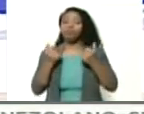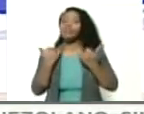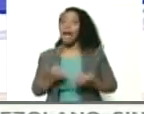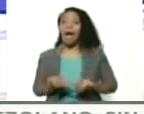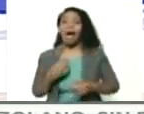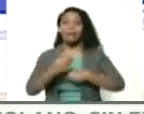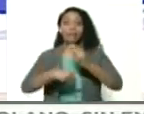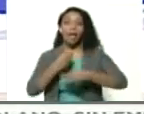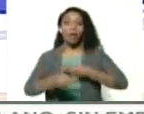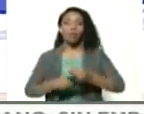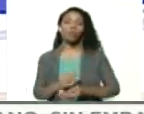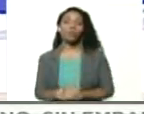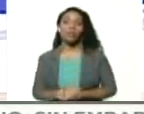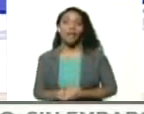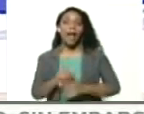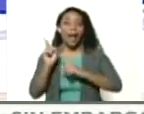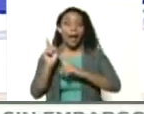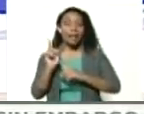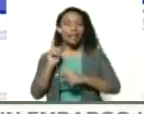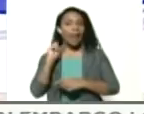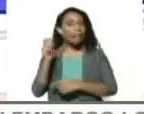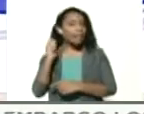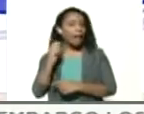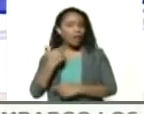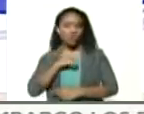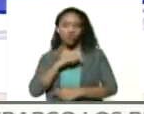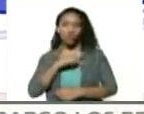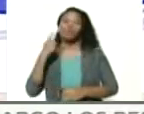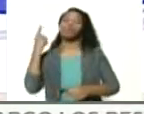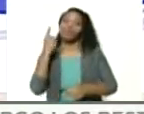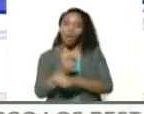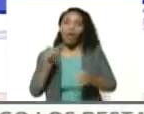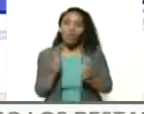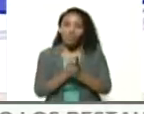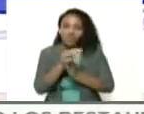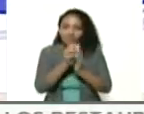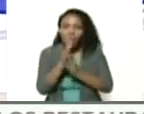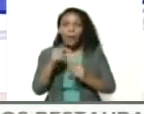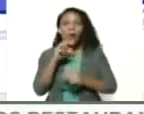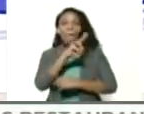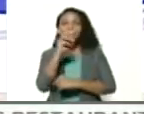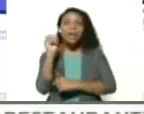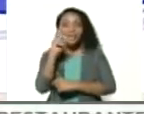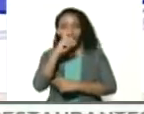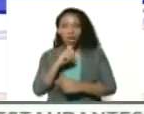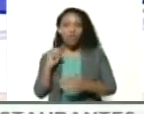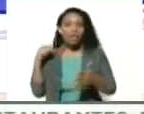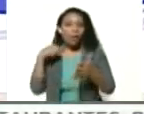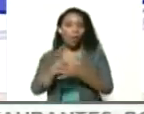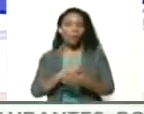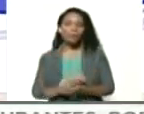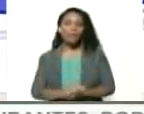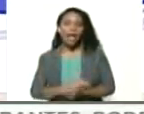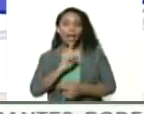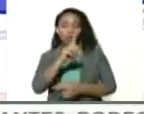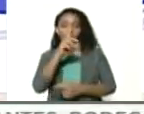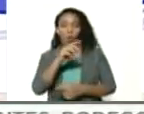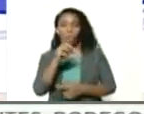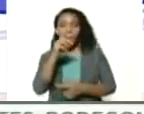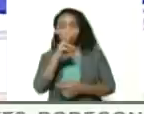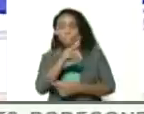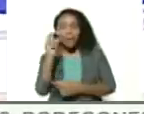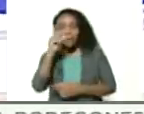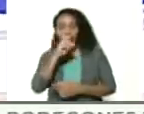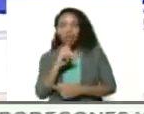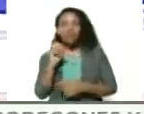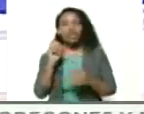hacerlo. Es parte de las tareas que nosotros debemos emprender para los 20 años de golpe, para los 20 años de la Revolución